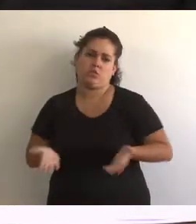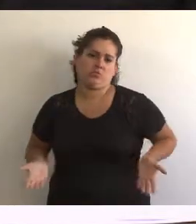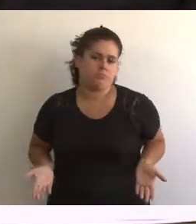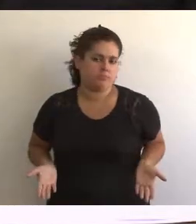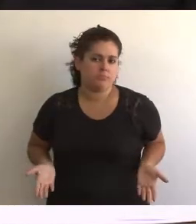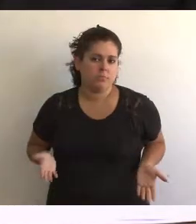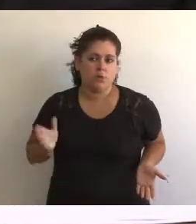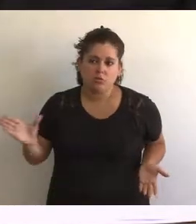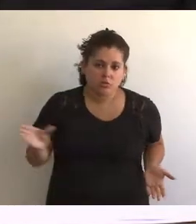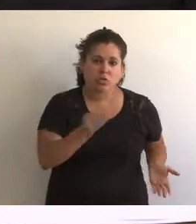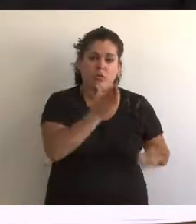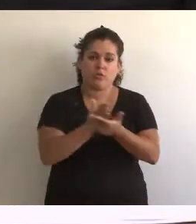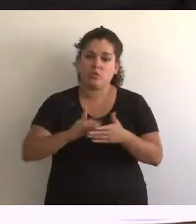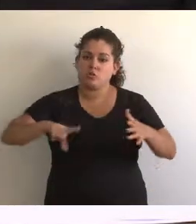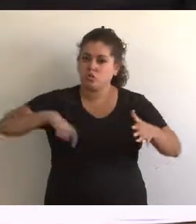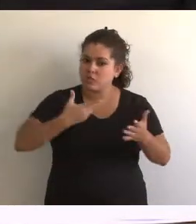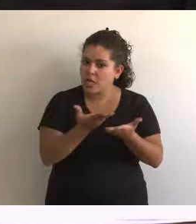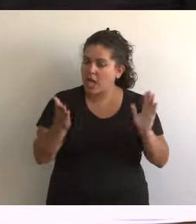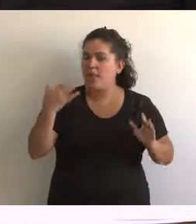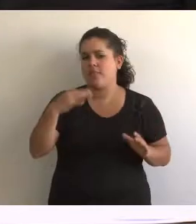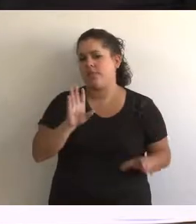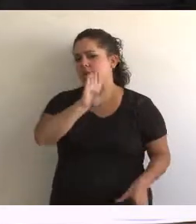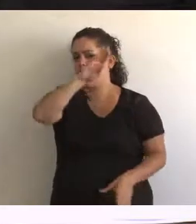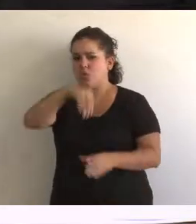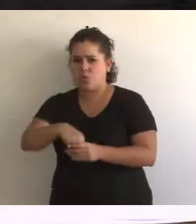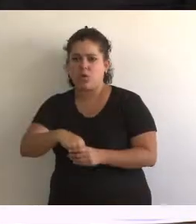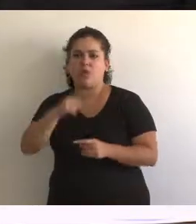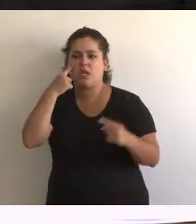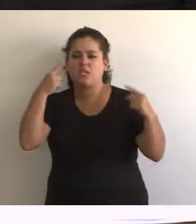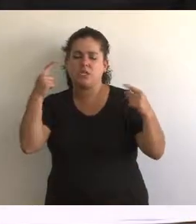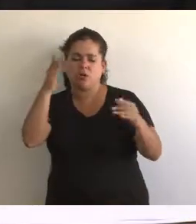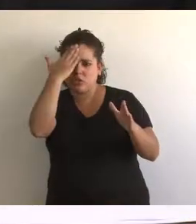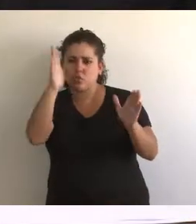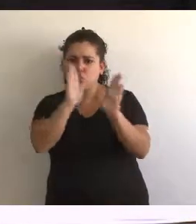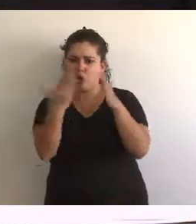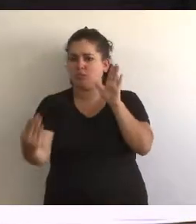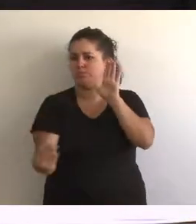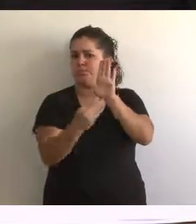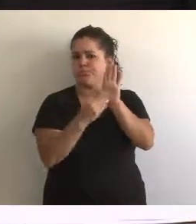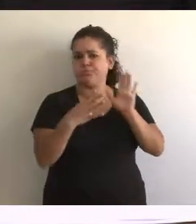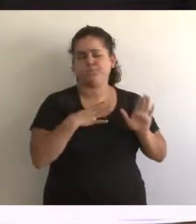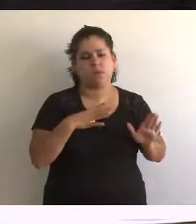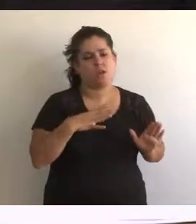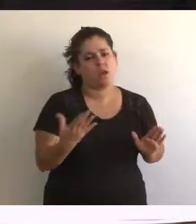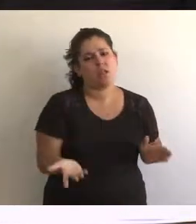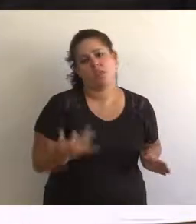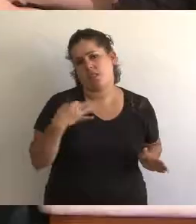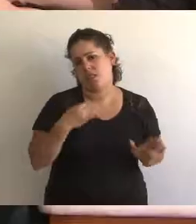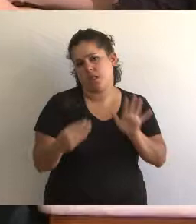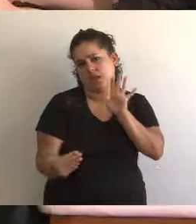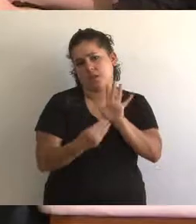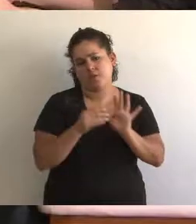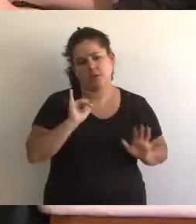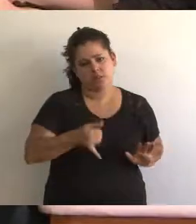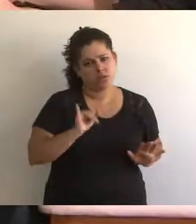asignación universal, todos los derechos sociales deberían estar incluidos en la Constitución Nacional, y entonces no habría